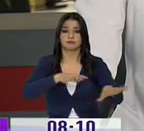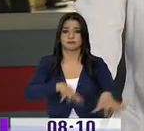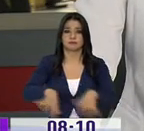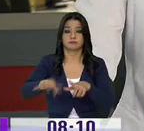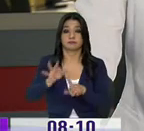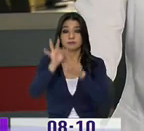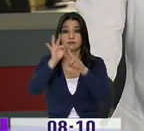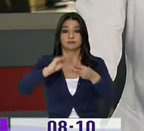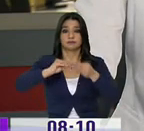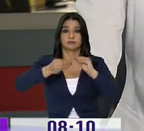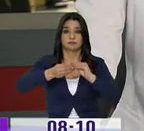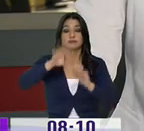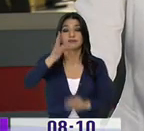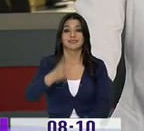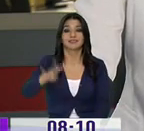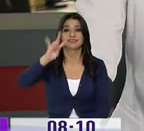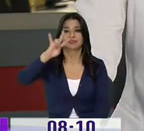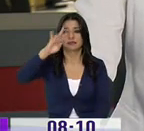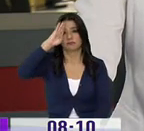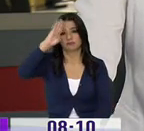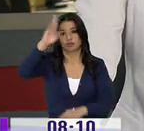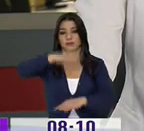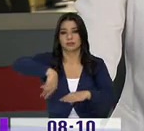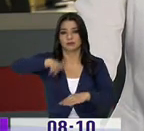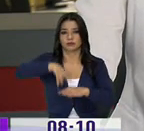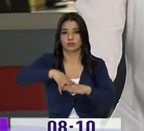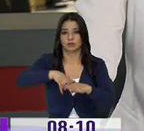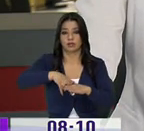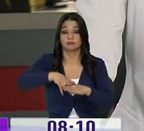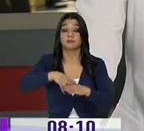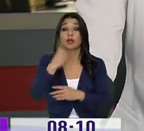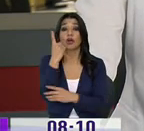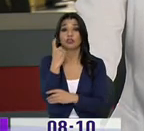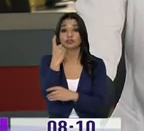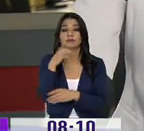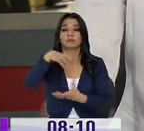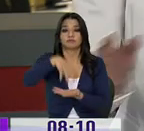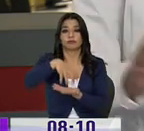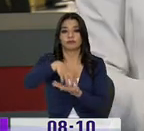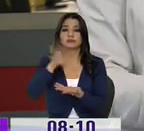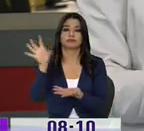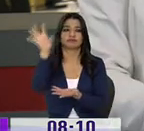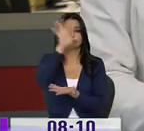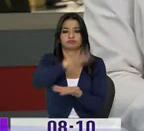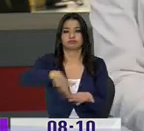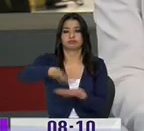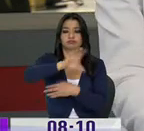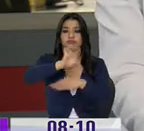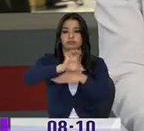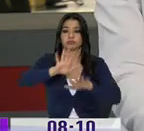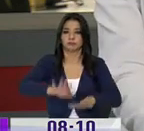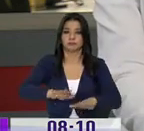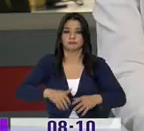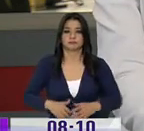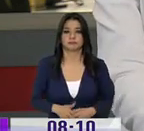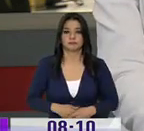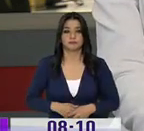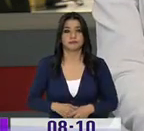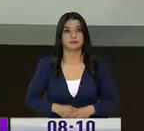operativo Jaque Mate 17, ejecutado simultáneamente por la Policía Nacional en 11 provincias del país.